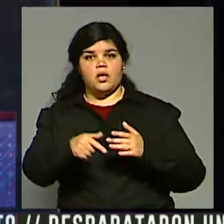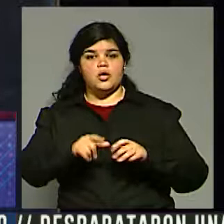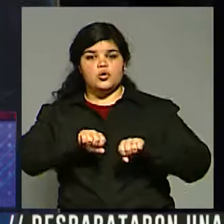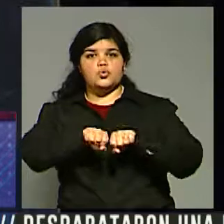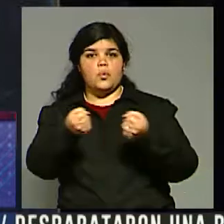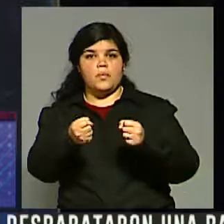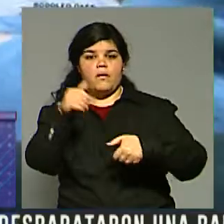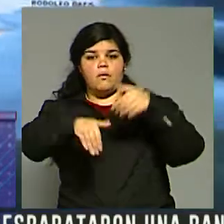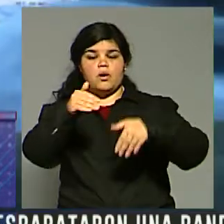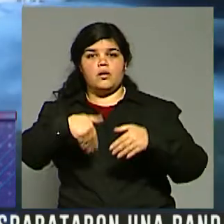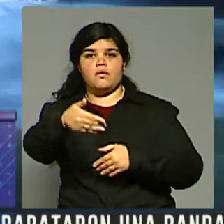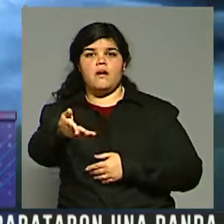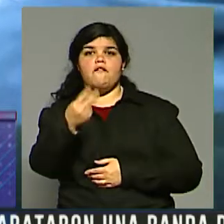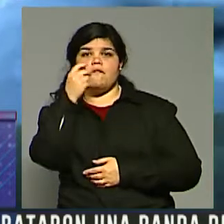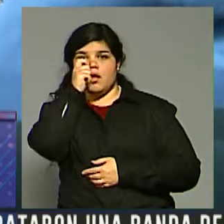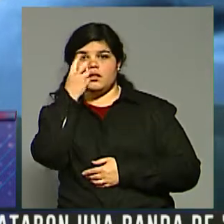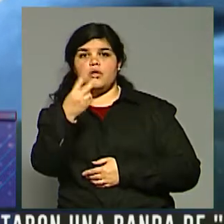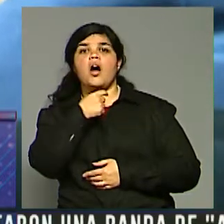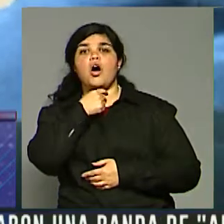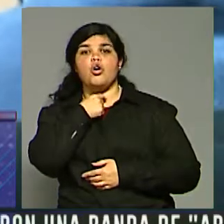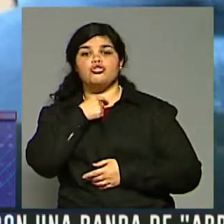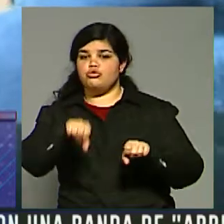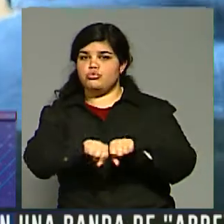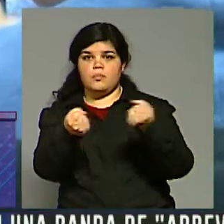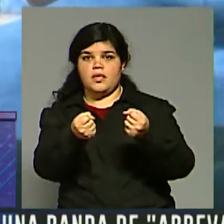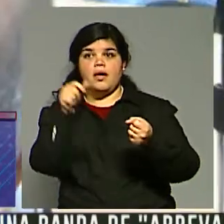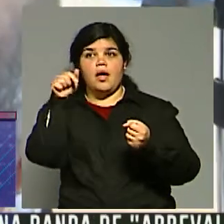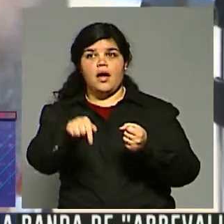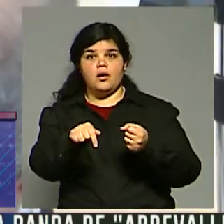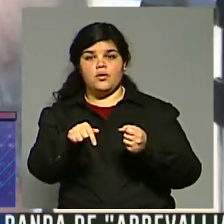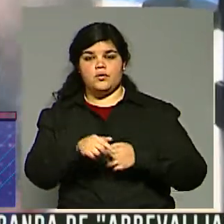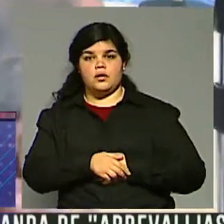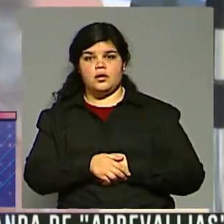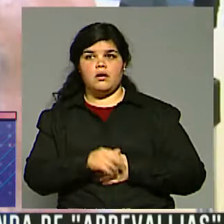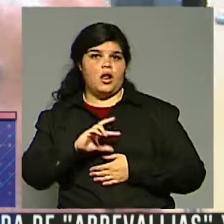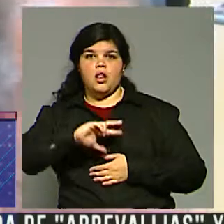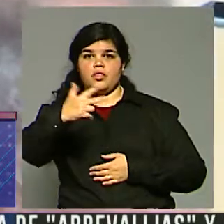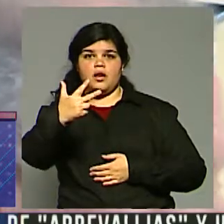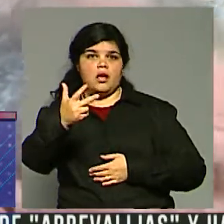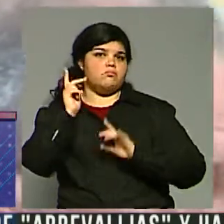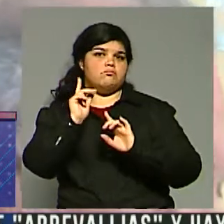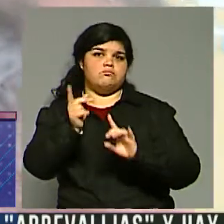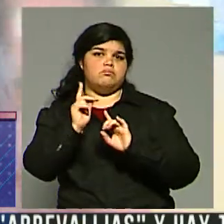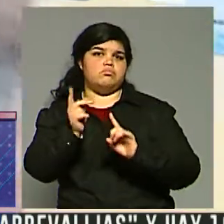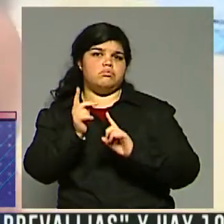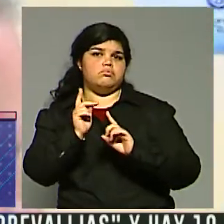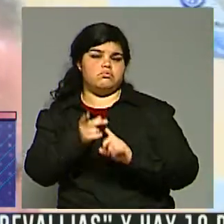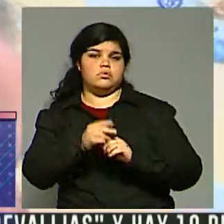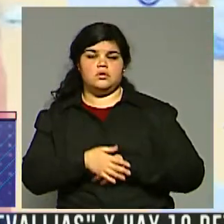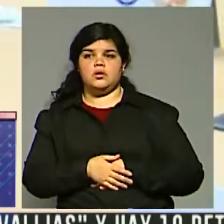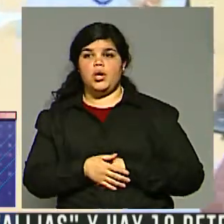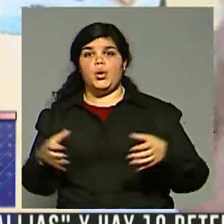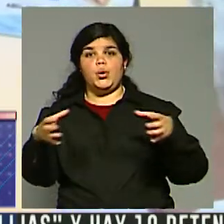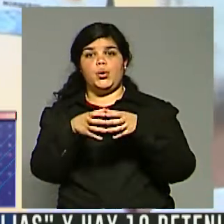previstas para el próximo 22 de agosto y de esta manera le renovó su respaldo al triunvirato que comanda la Central Obrera. La Central